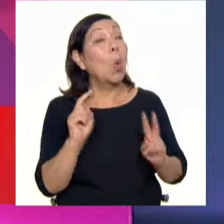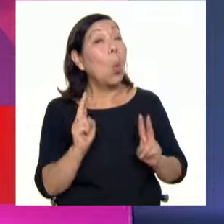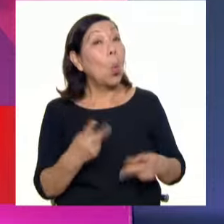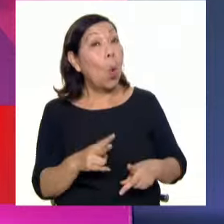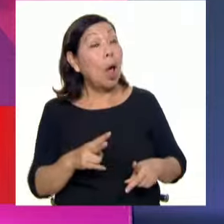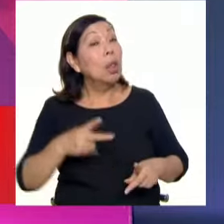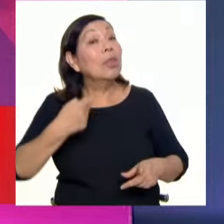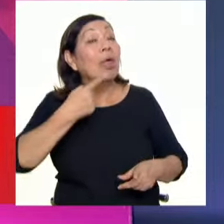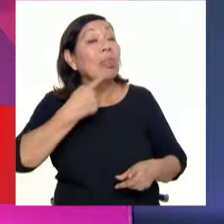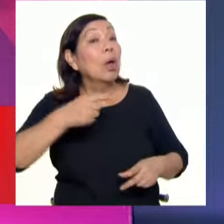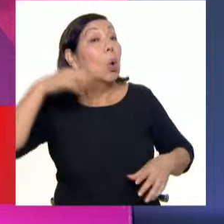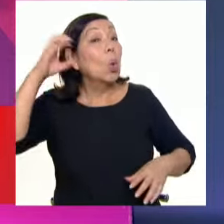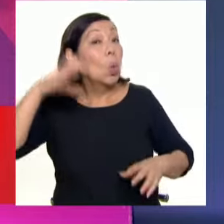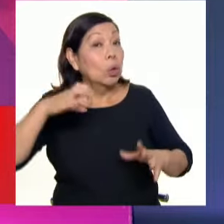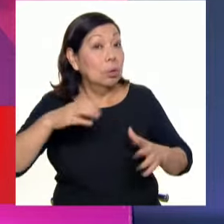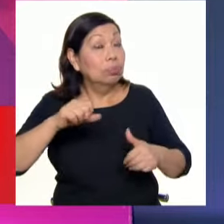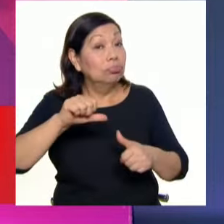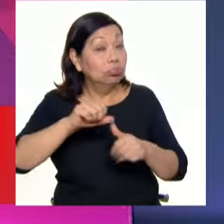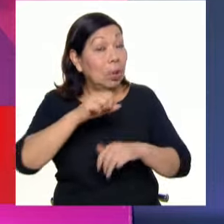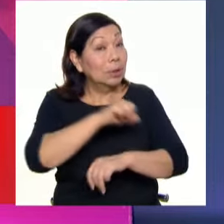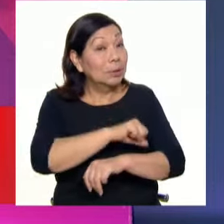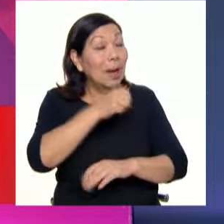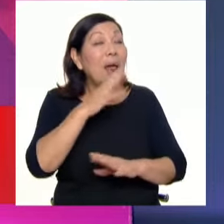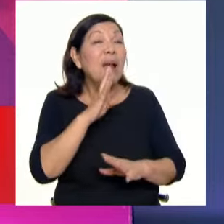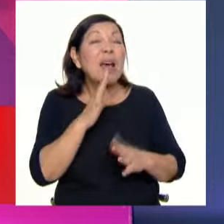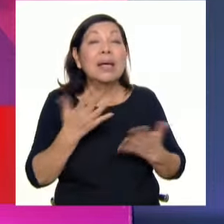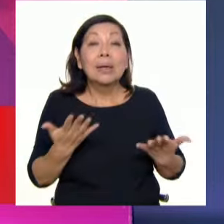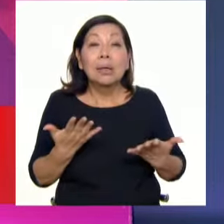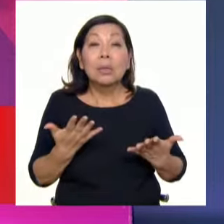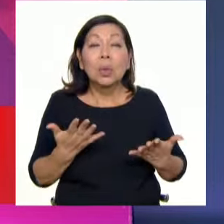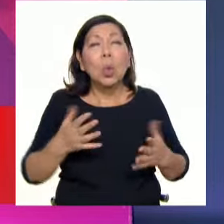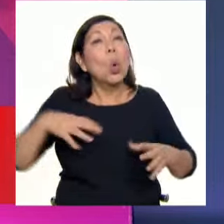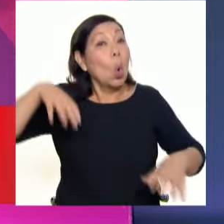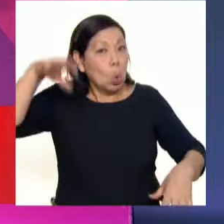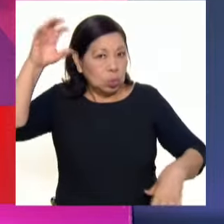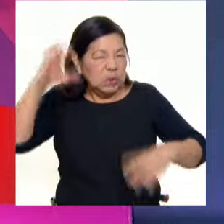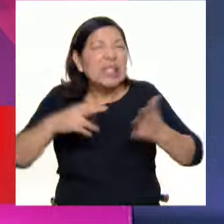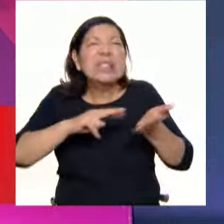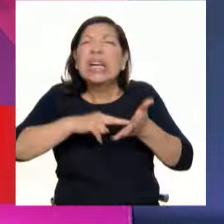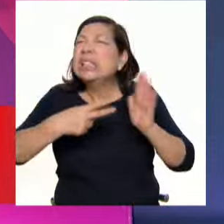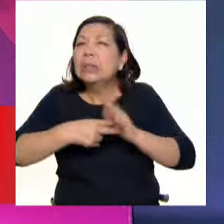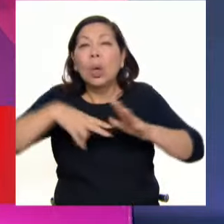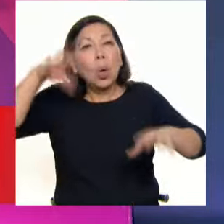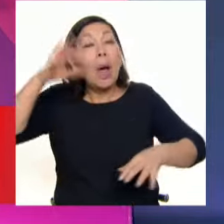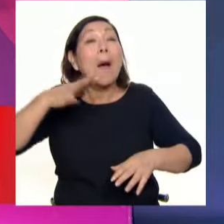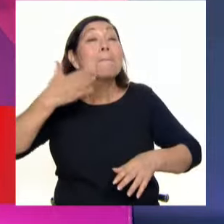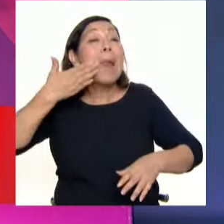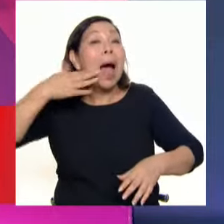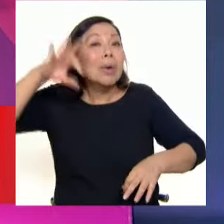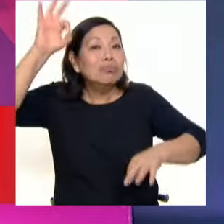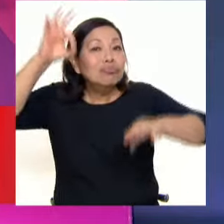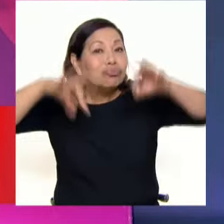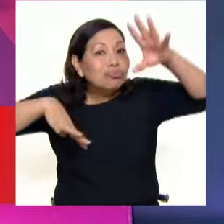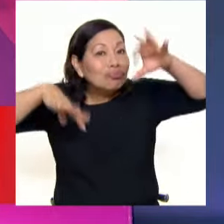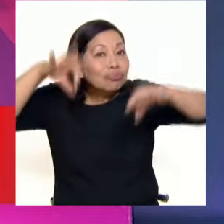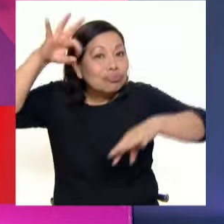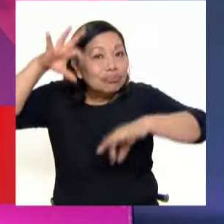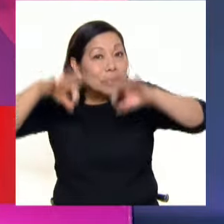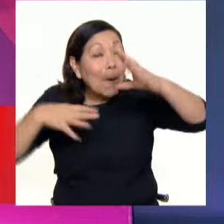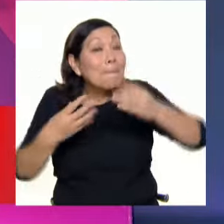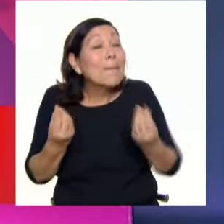decimos precipitaciones para la zona altoandina centro, estamos hablando pues de eventos de lluvias, eventos de granizadas, granizo aislado o